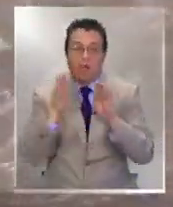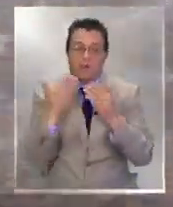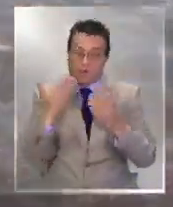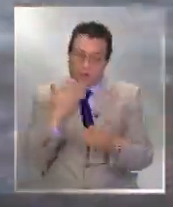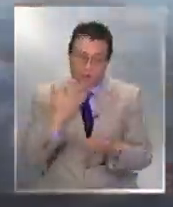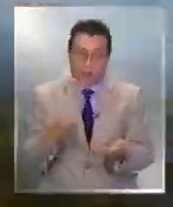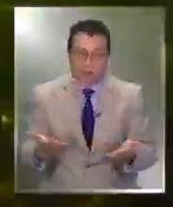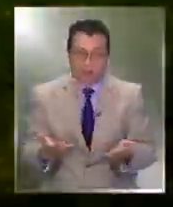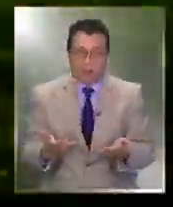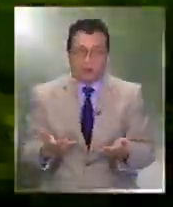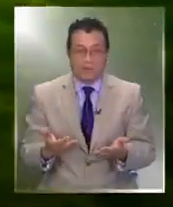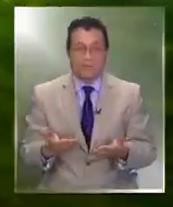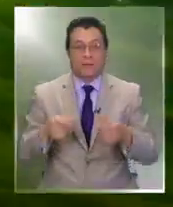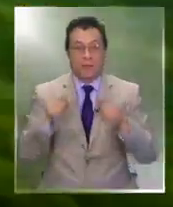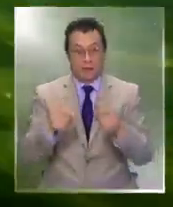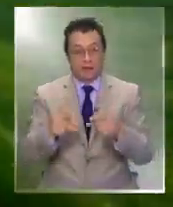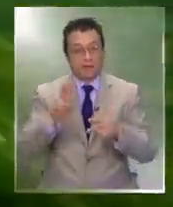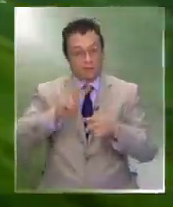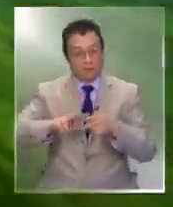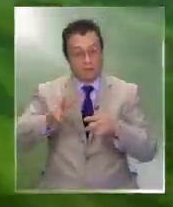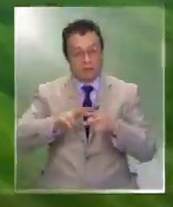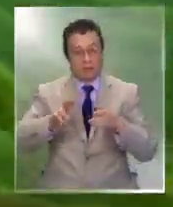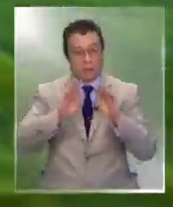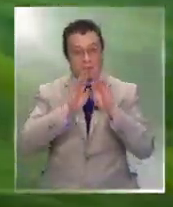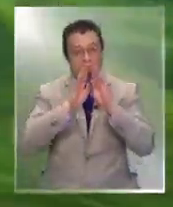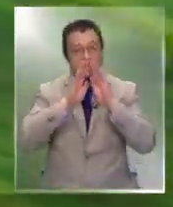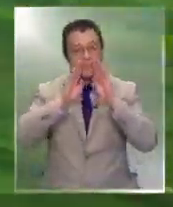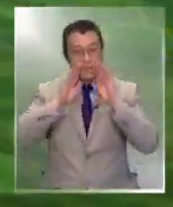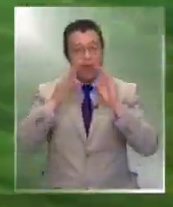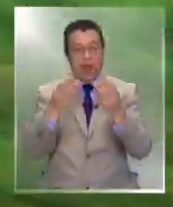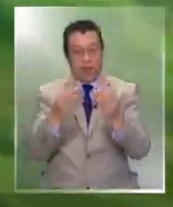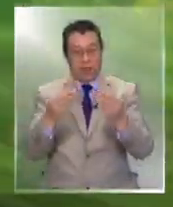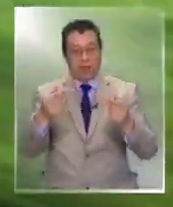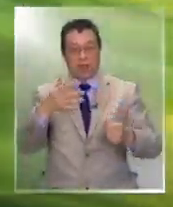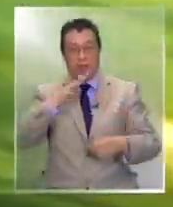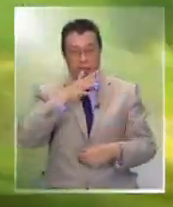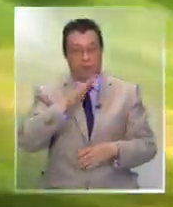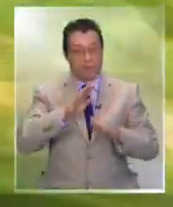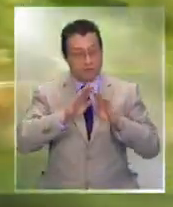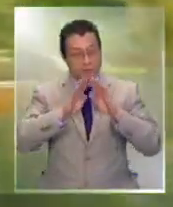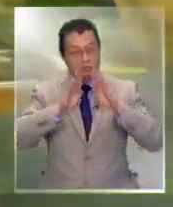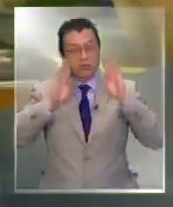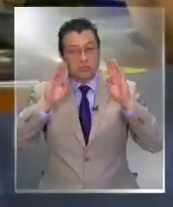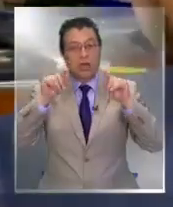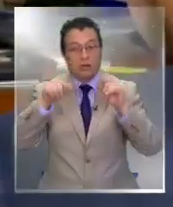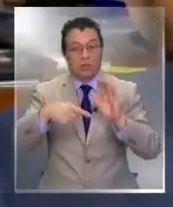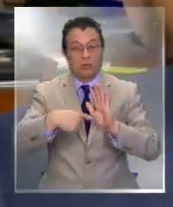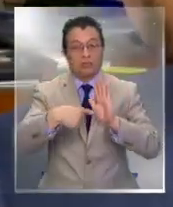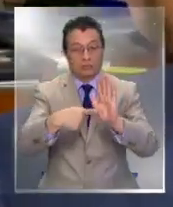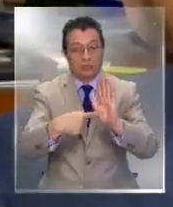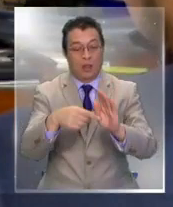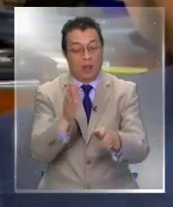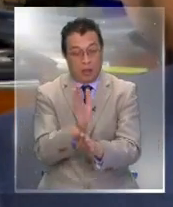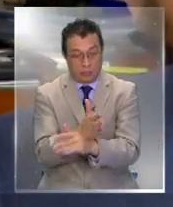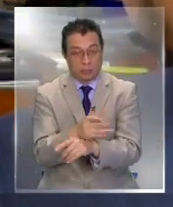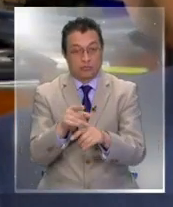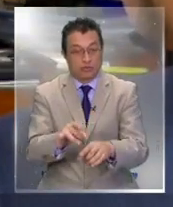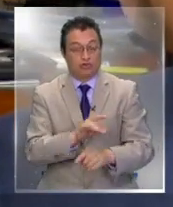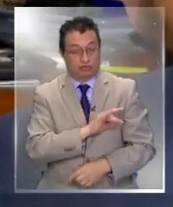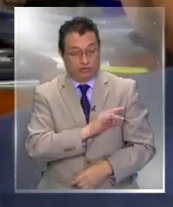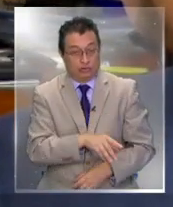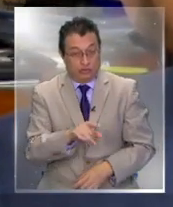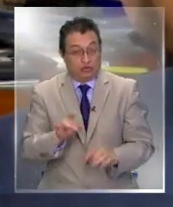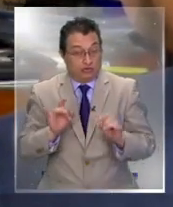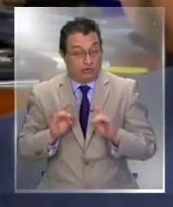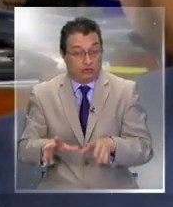bien se ha generado una recuperación bastante importante en la calidad del agua, y reflejo de esto es la presencia de estas especies nativas que están en